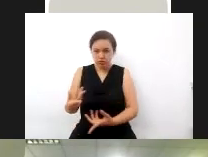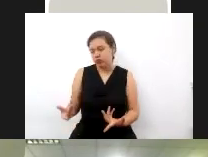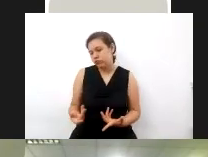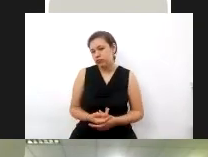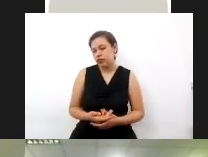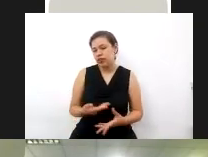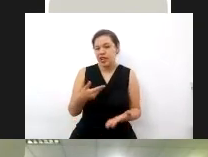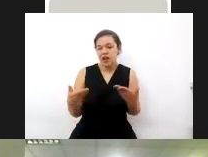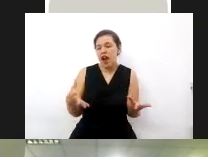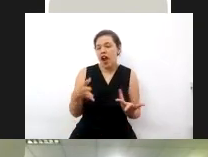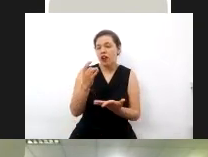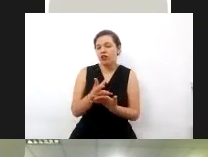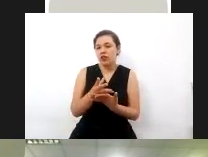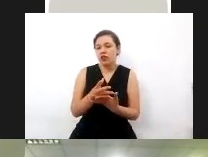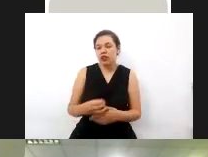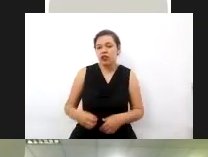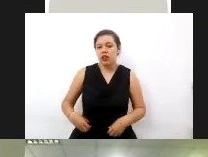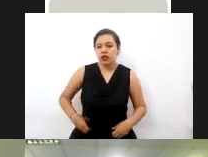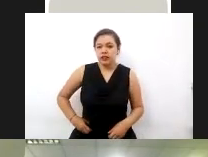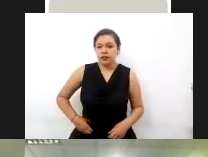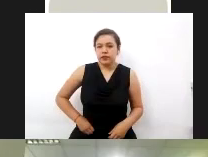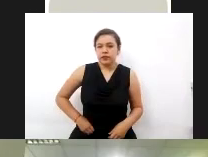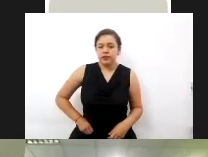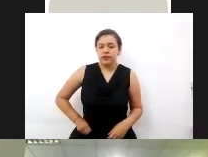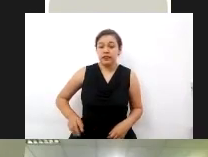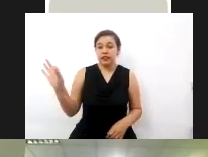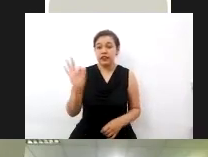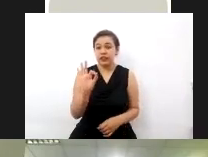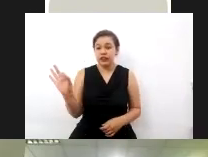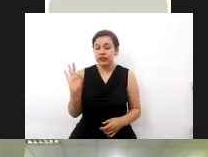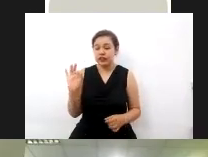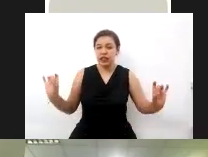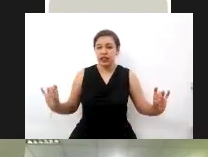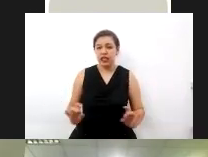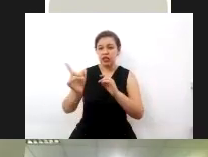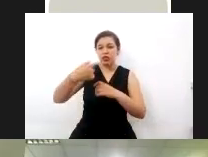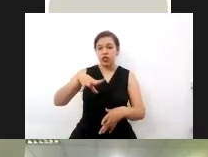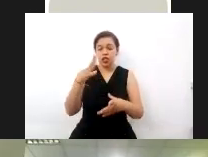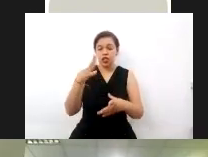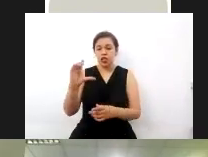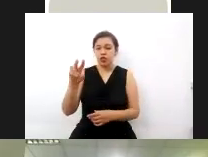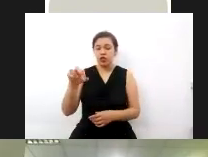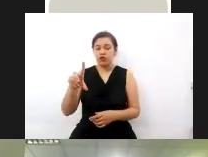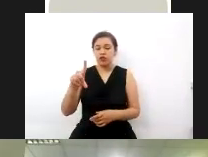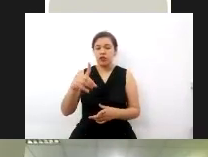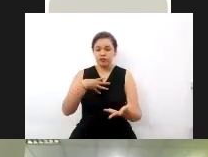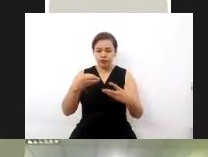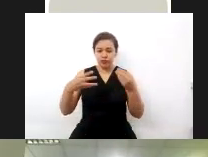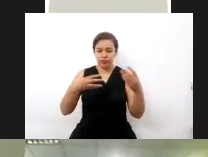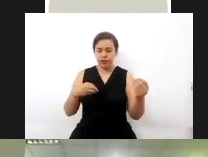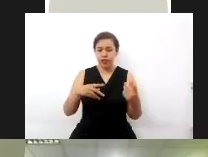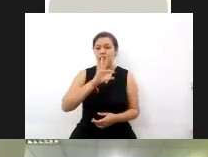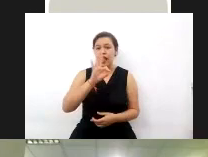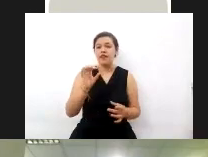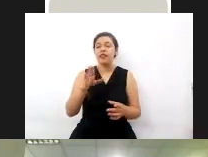es contener si es que a lo mejor en algún momento pudieran estar contaminados con COVID, los vamos a